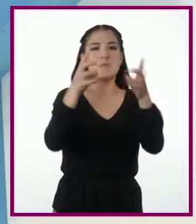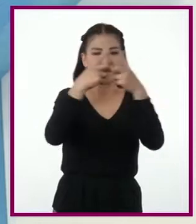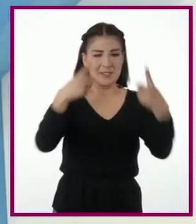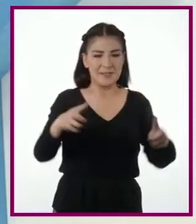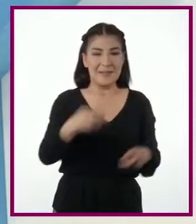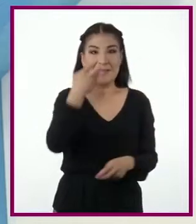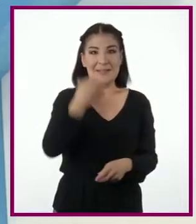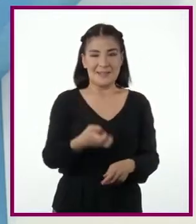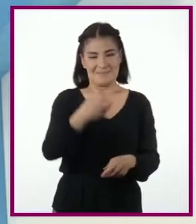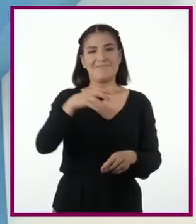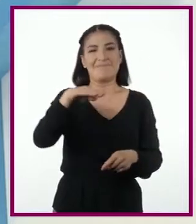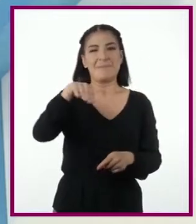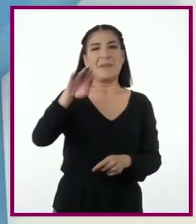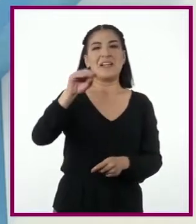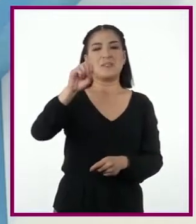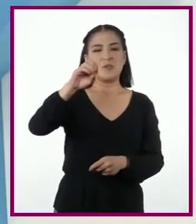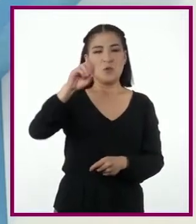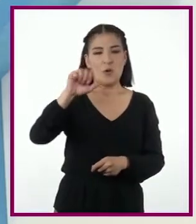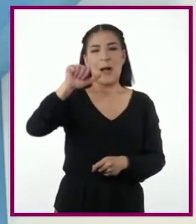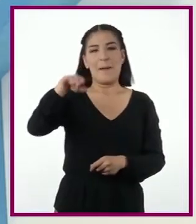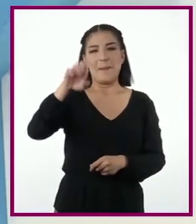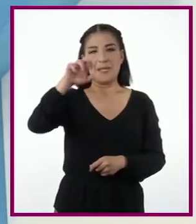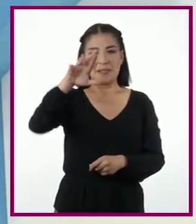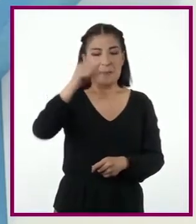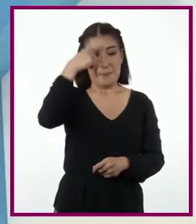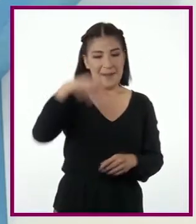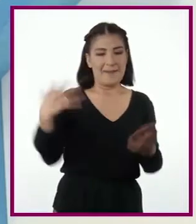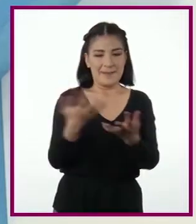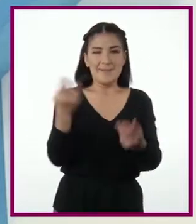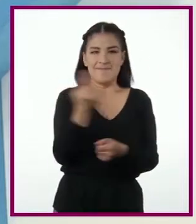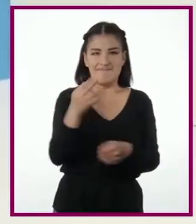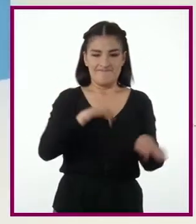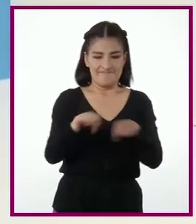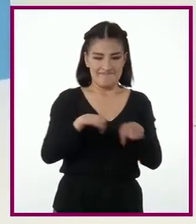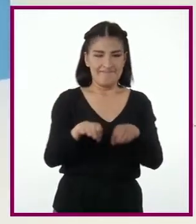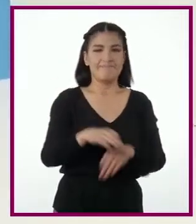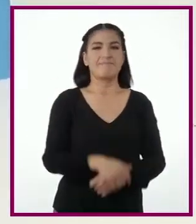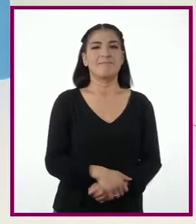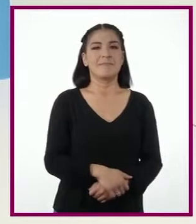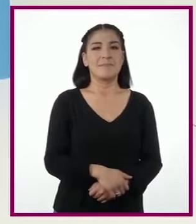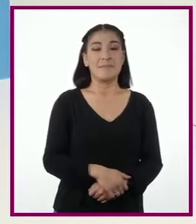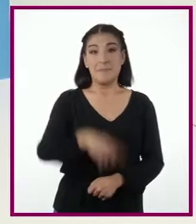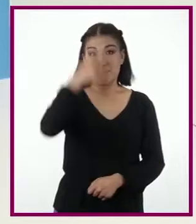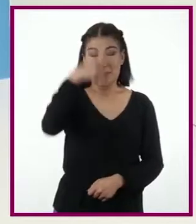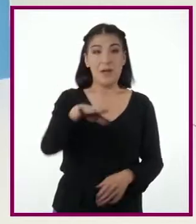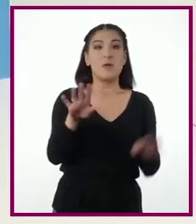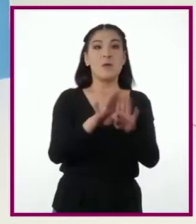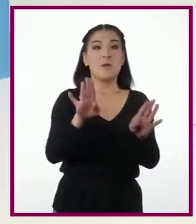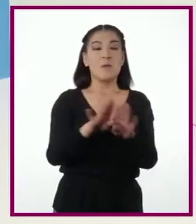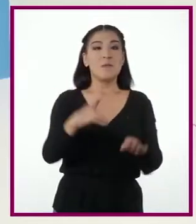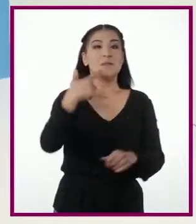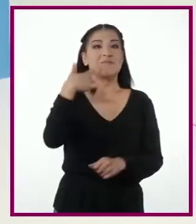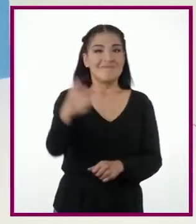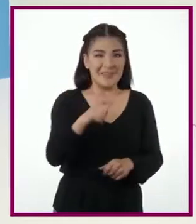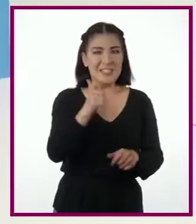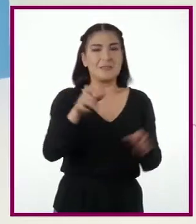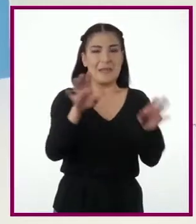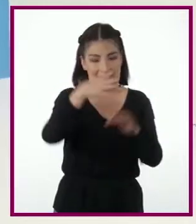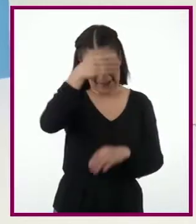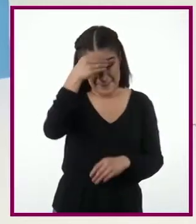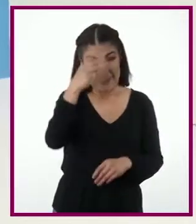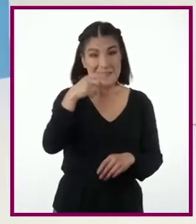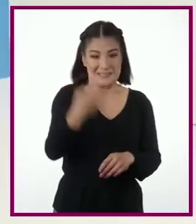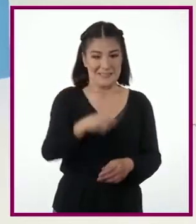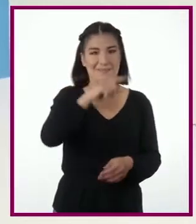en Mesoamérica para satisfacer sus necesidades. Para lograr el propósito de aprendizaje de